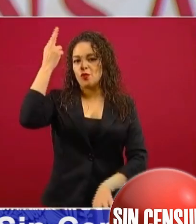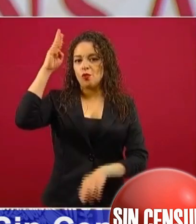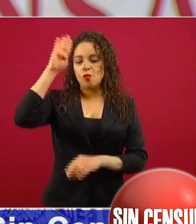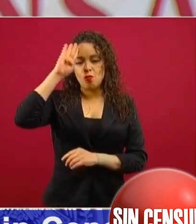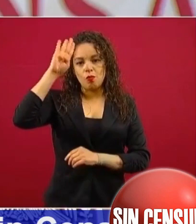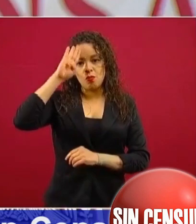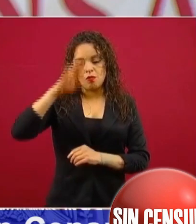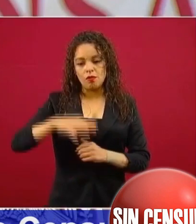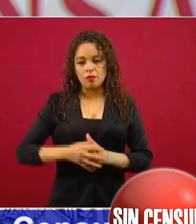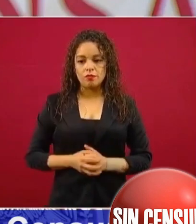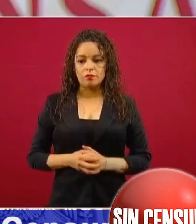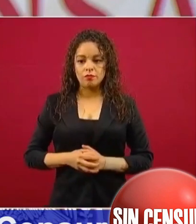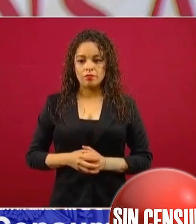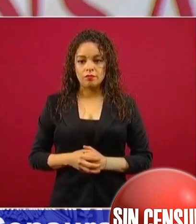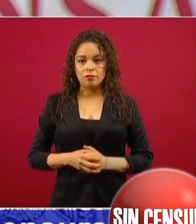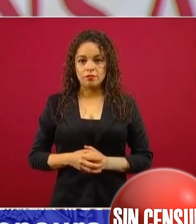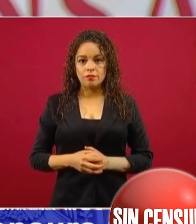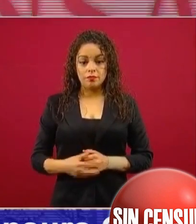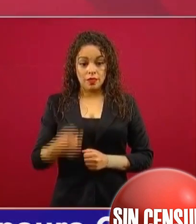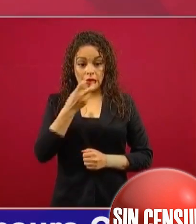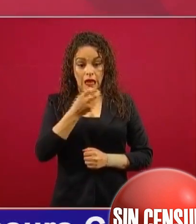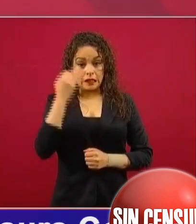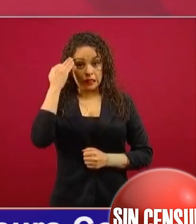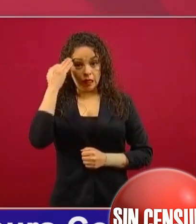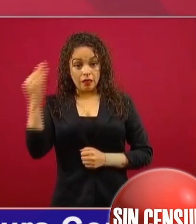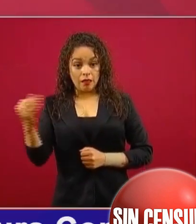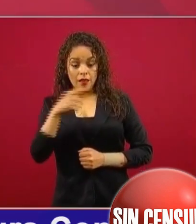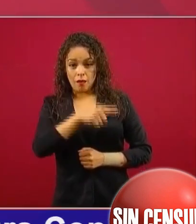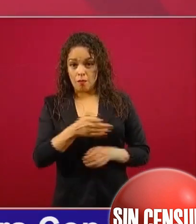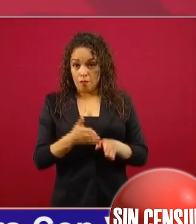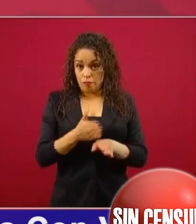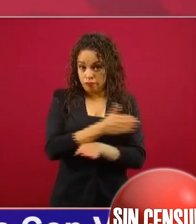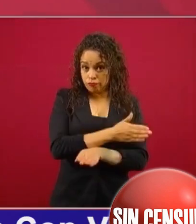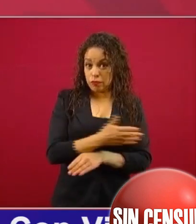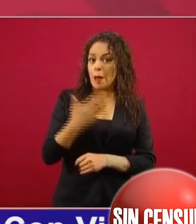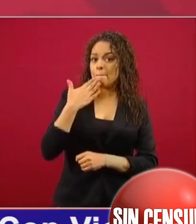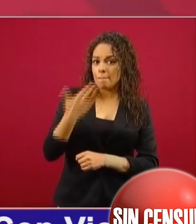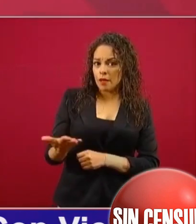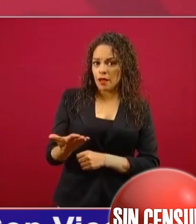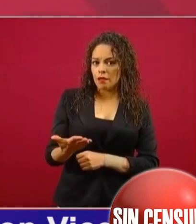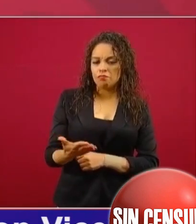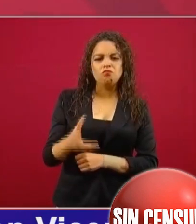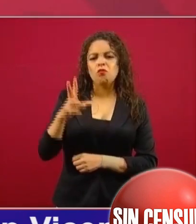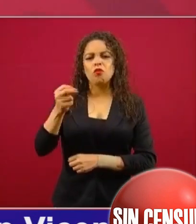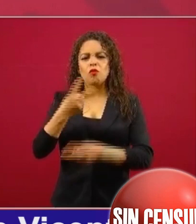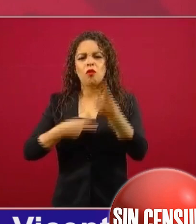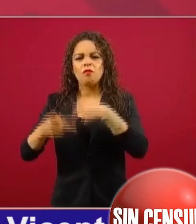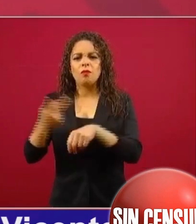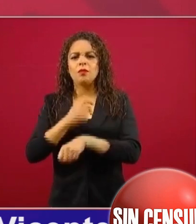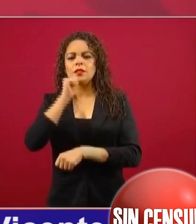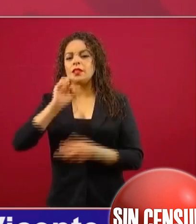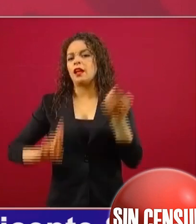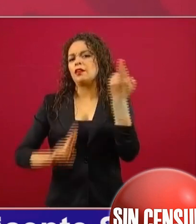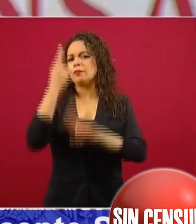Si hubiese funcionado ese modelo, no hubiese habido revolución.